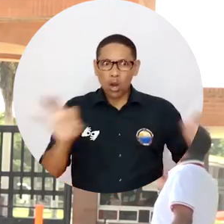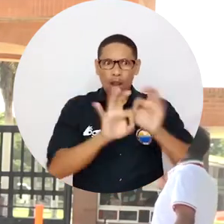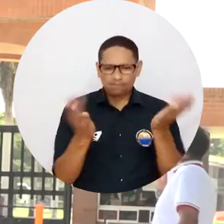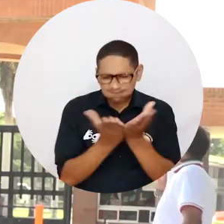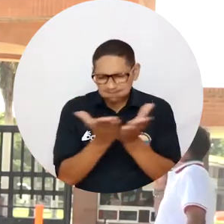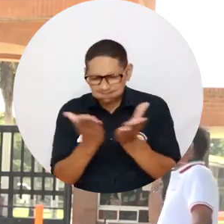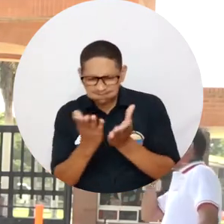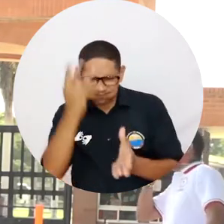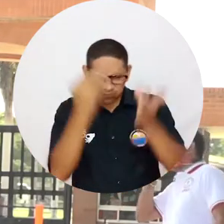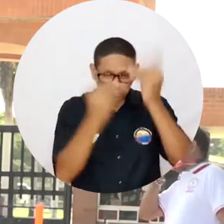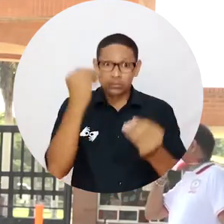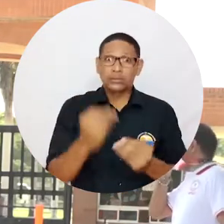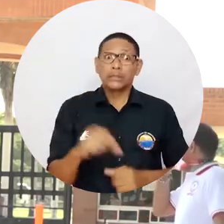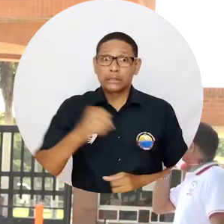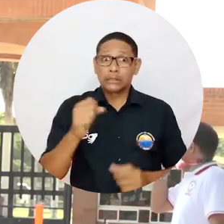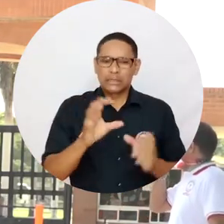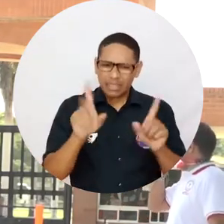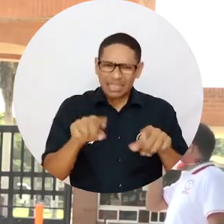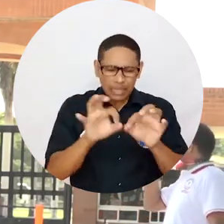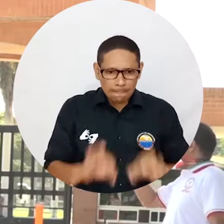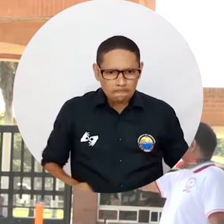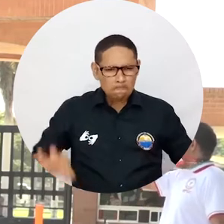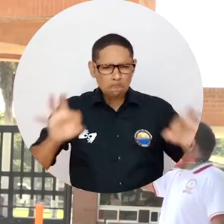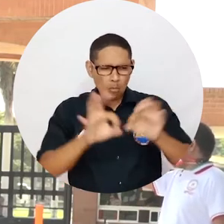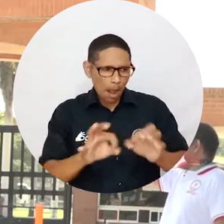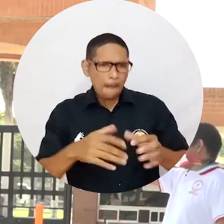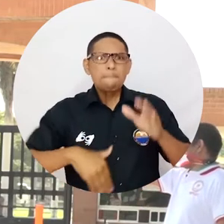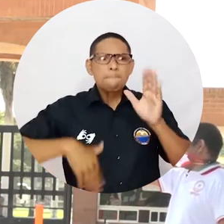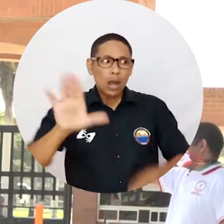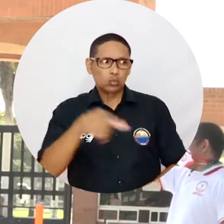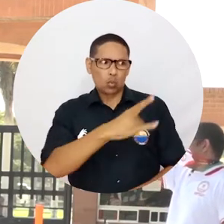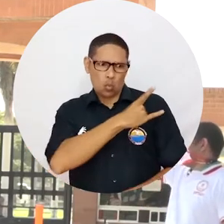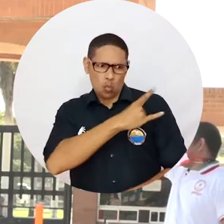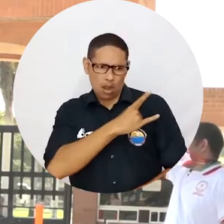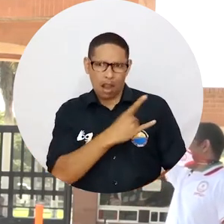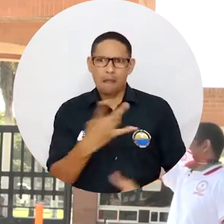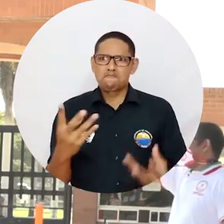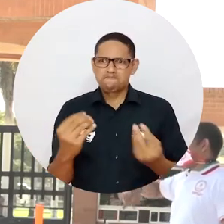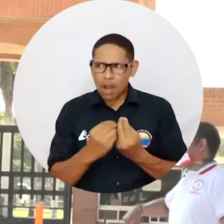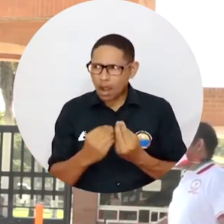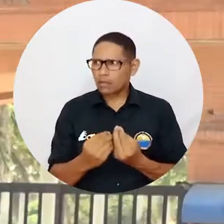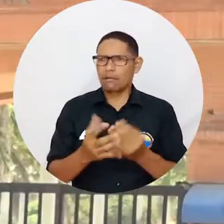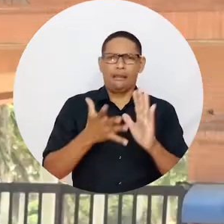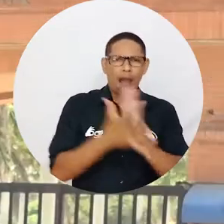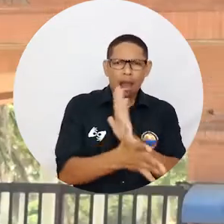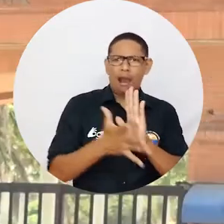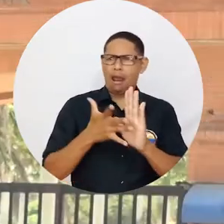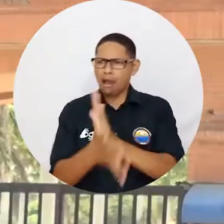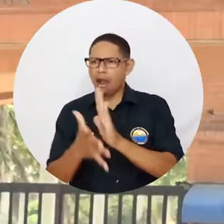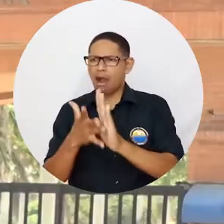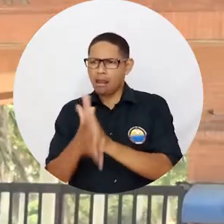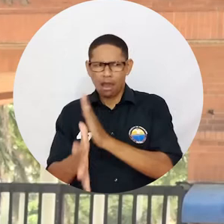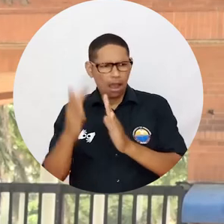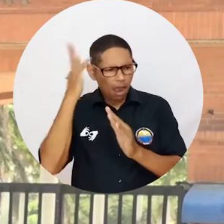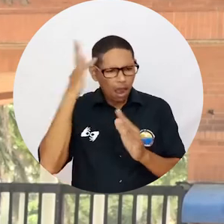un sitio, un establecimiento, un auditorio donde se escuchen todas las partes involucradas, donde se lleguen